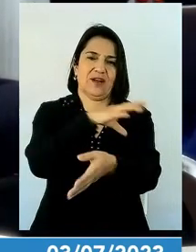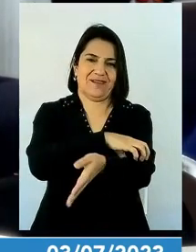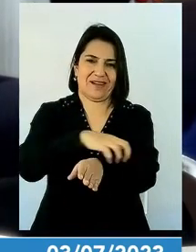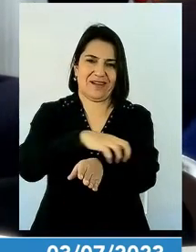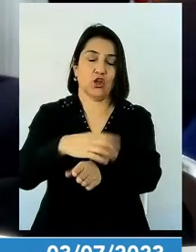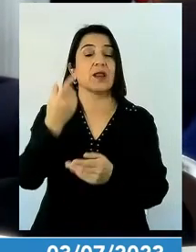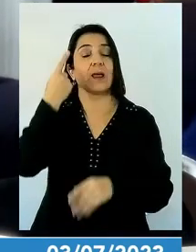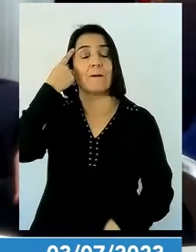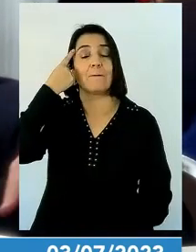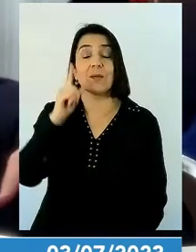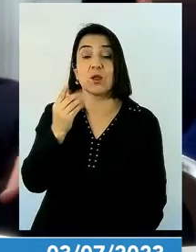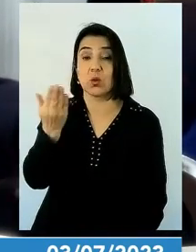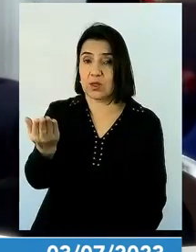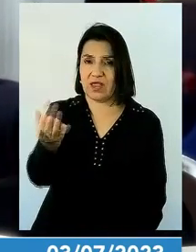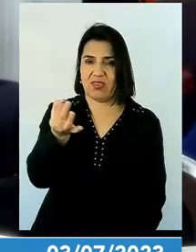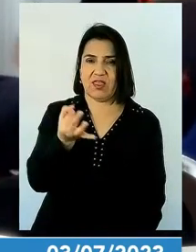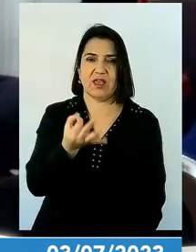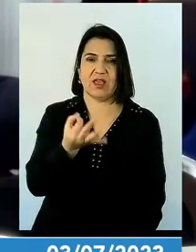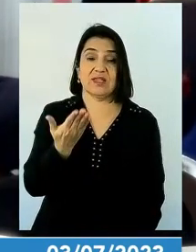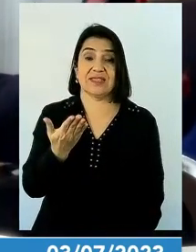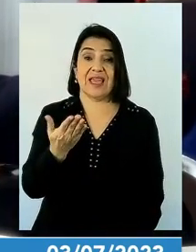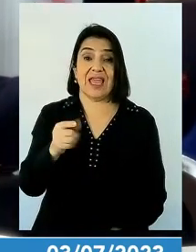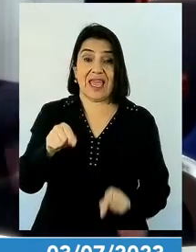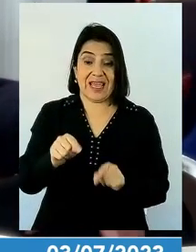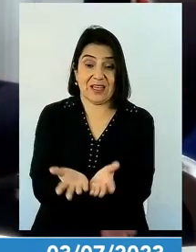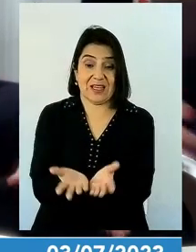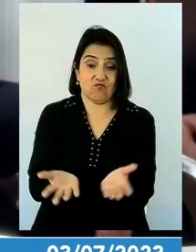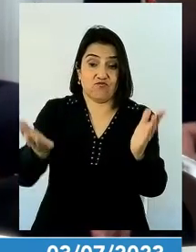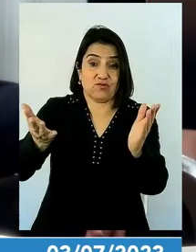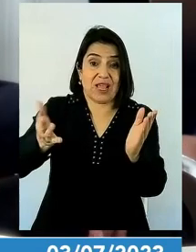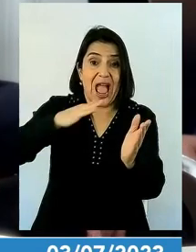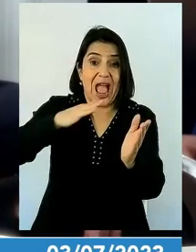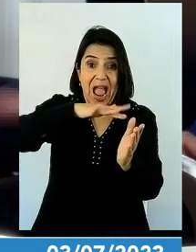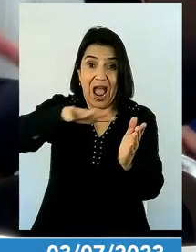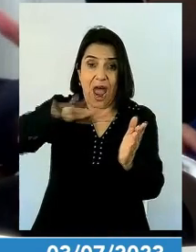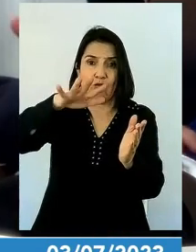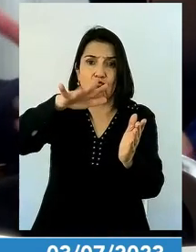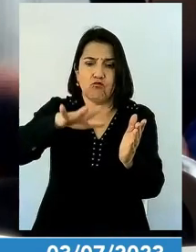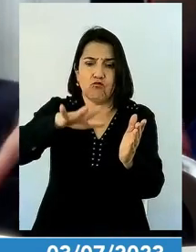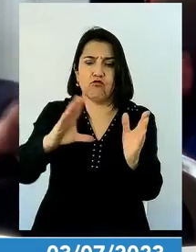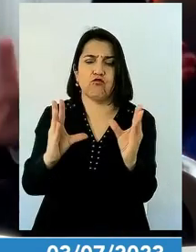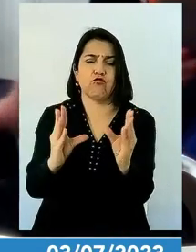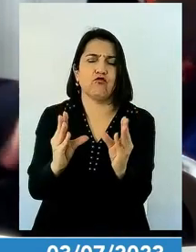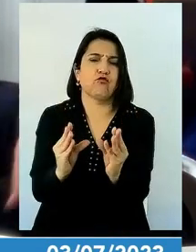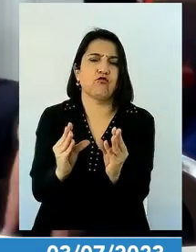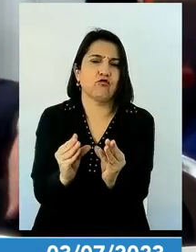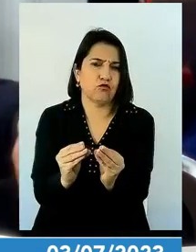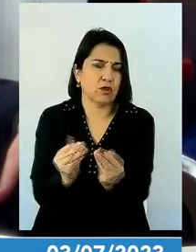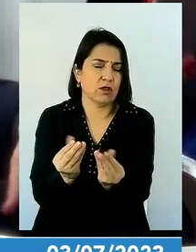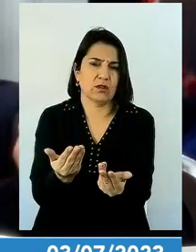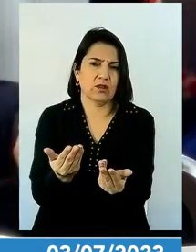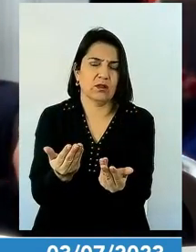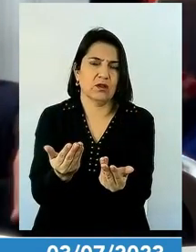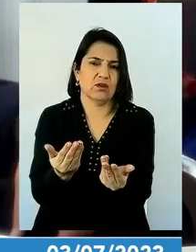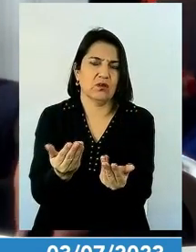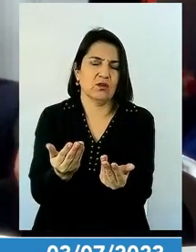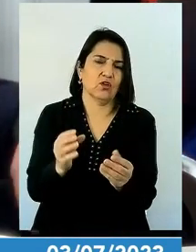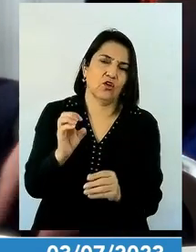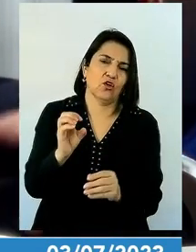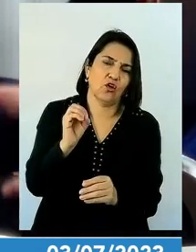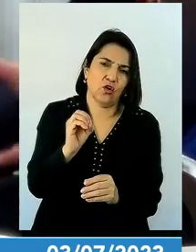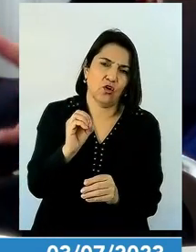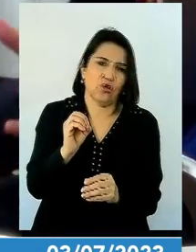que esa infraestructura hoy día no tiene agua o tiene niveles realmente muy